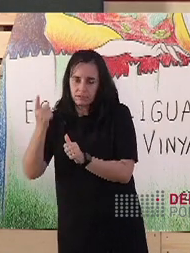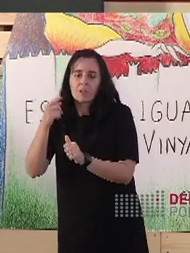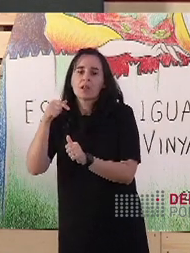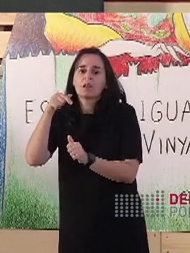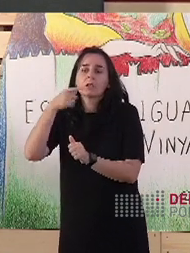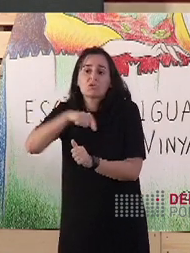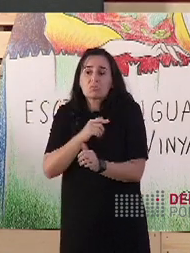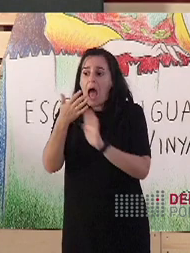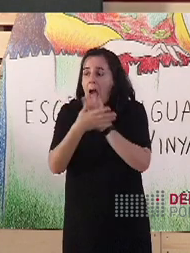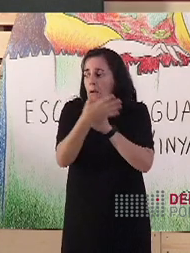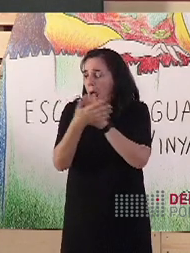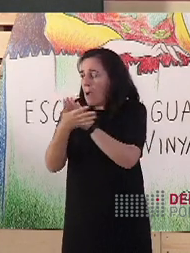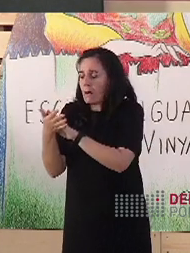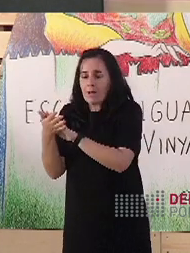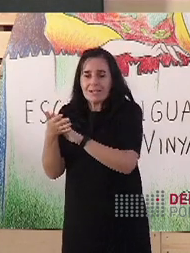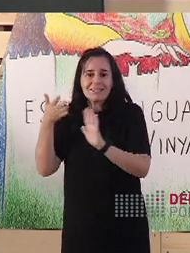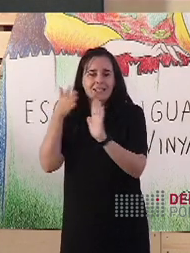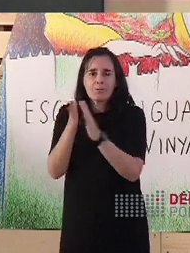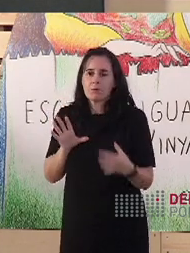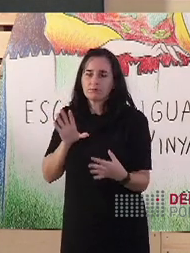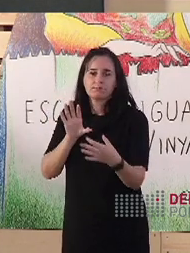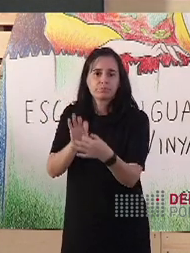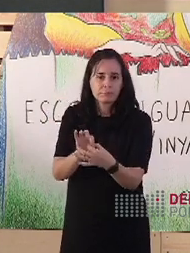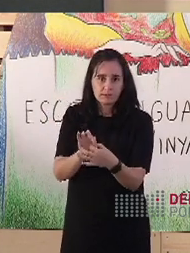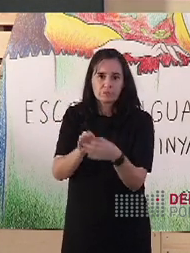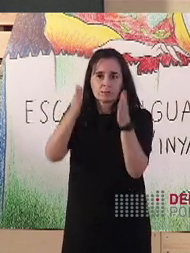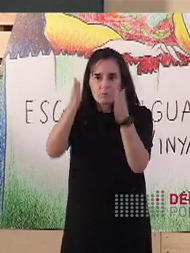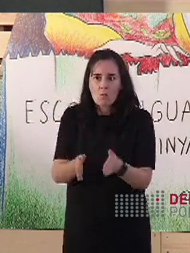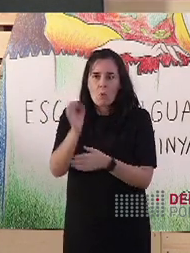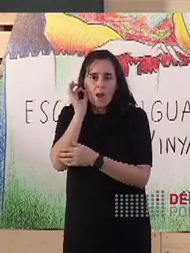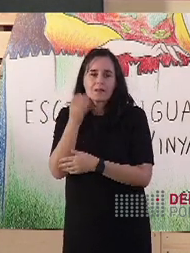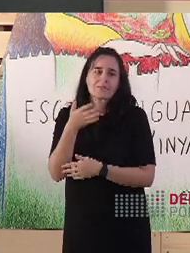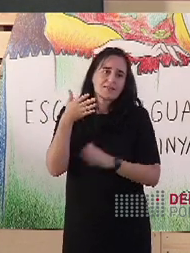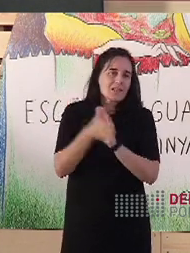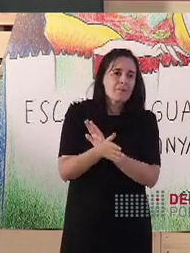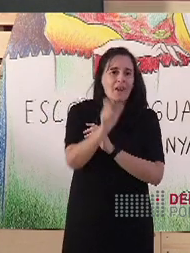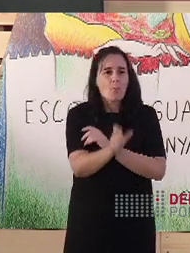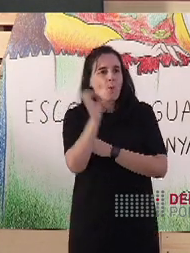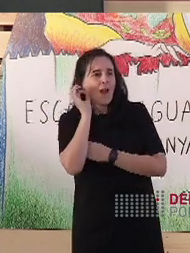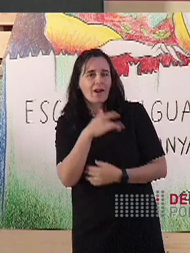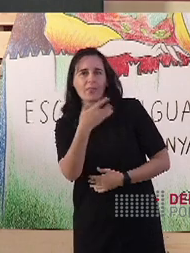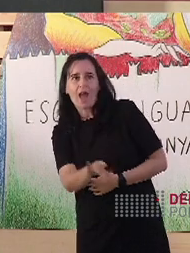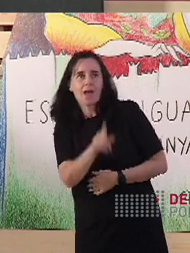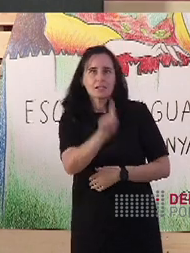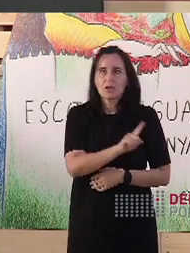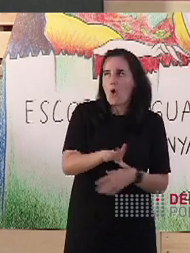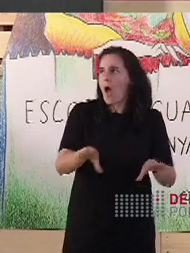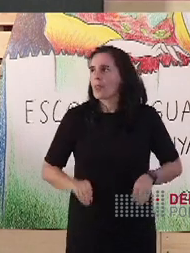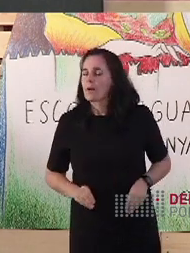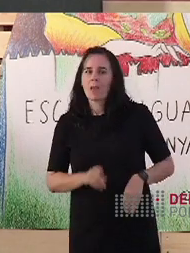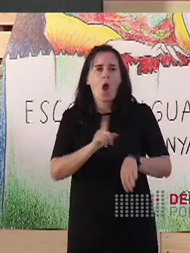hablando sobre, pero ¿y qué pasó? ¿Y por qué no se fue? Pero dijo que no, pero ¿y consintió? ¿Y dejó de consentir? ¿Y llevaba la falda? ¿Y cómo iba? ¿Y a qué